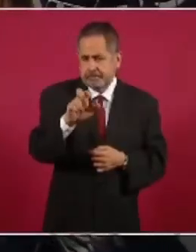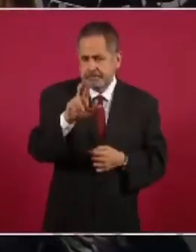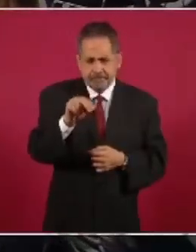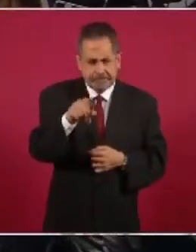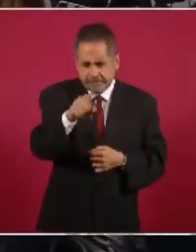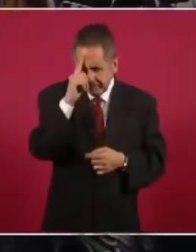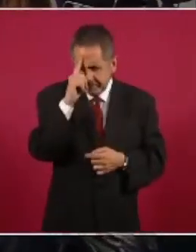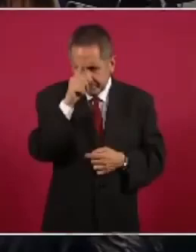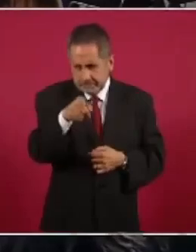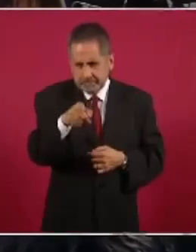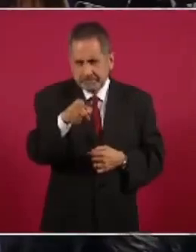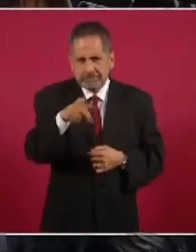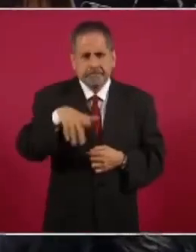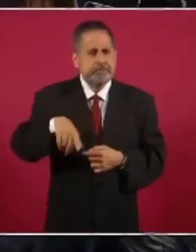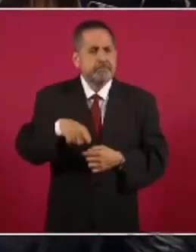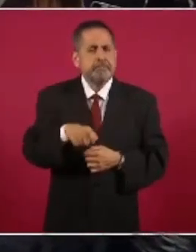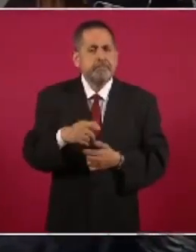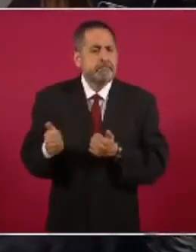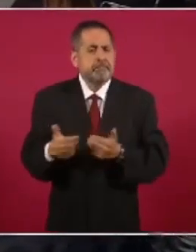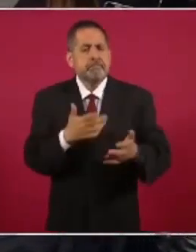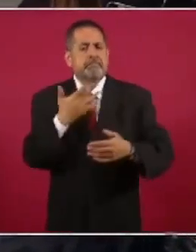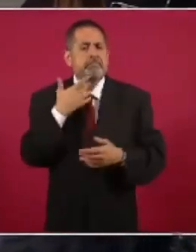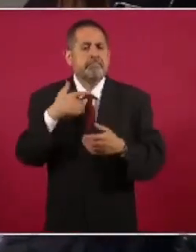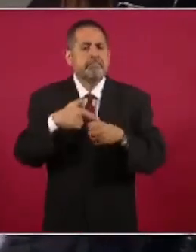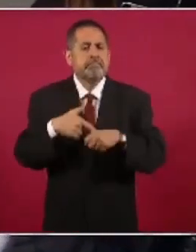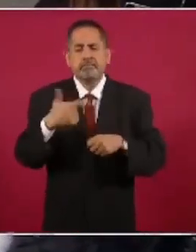de las que distribuyen gasolina,